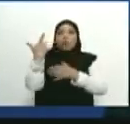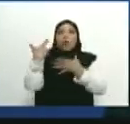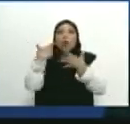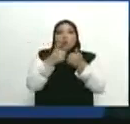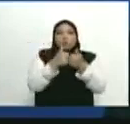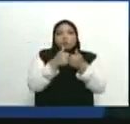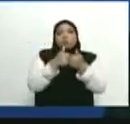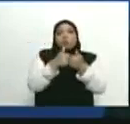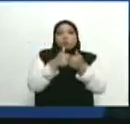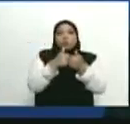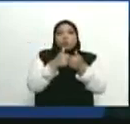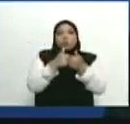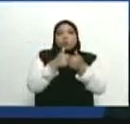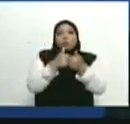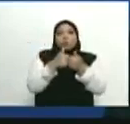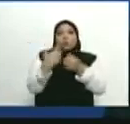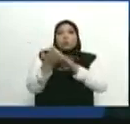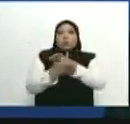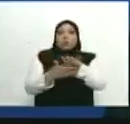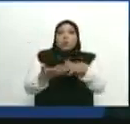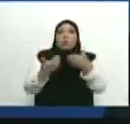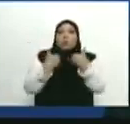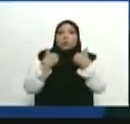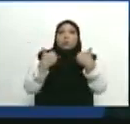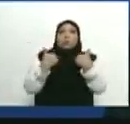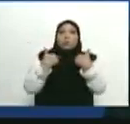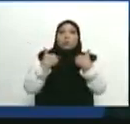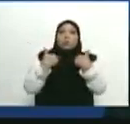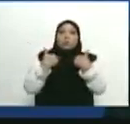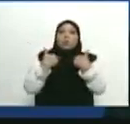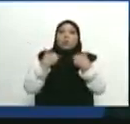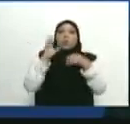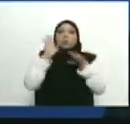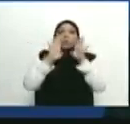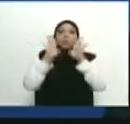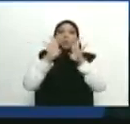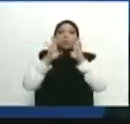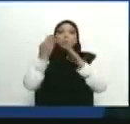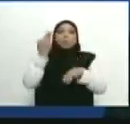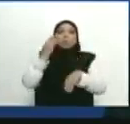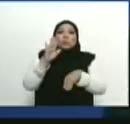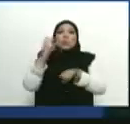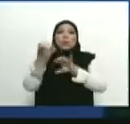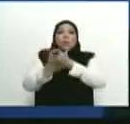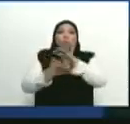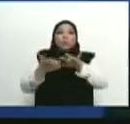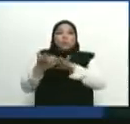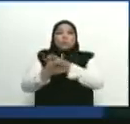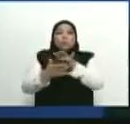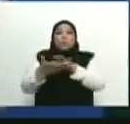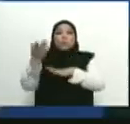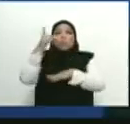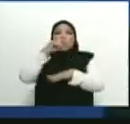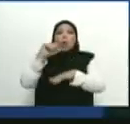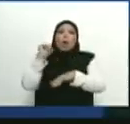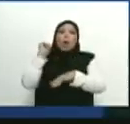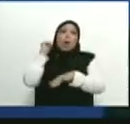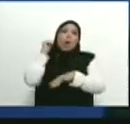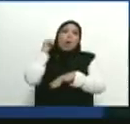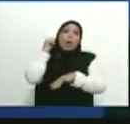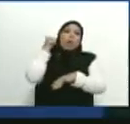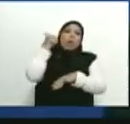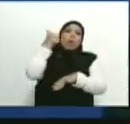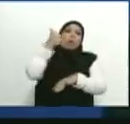acompañaba, que nos iban a intentar atacar ahí. El problema de la contaminación del lago es un problema, presidente, que tiene múltiples